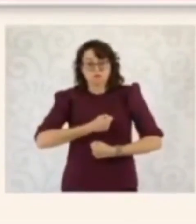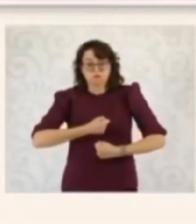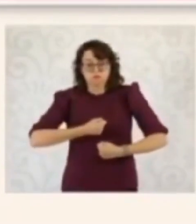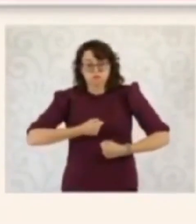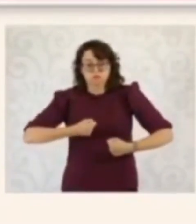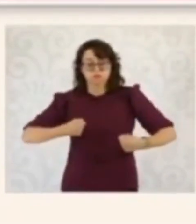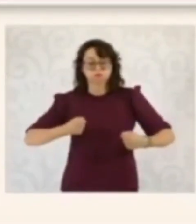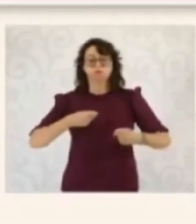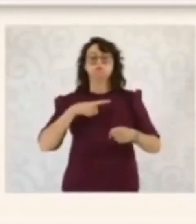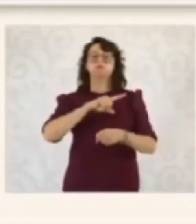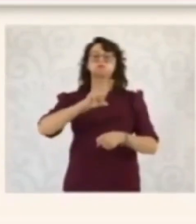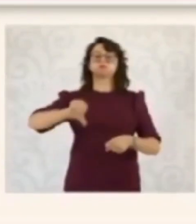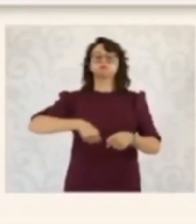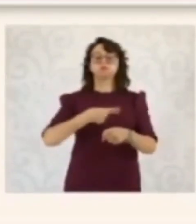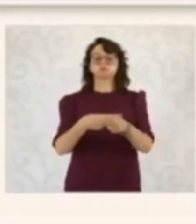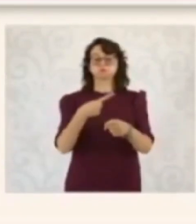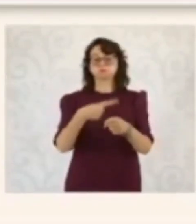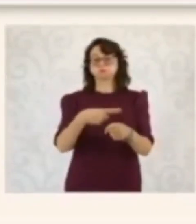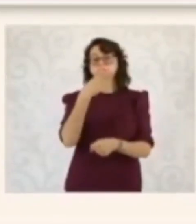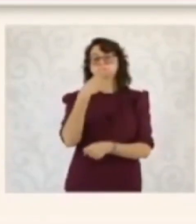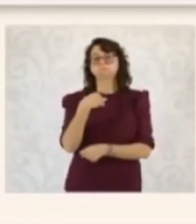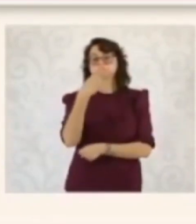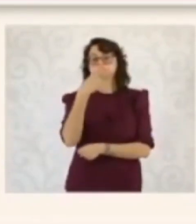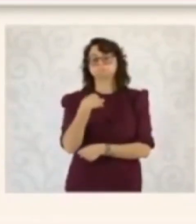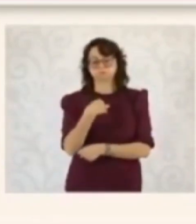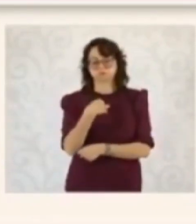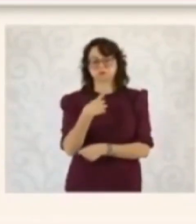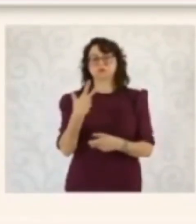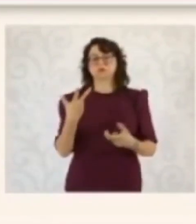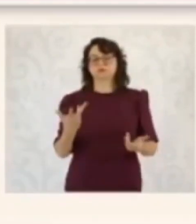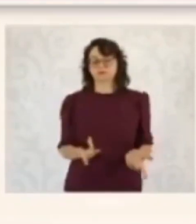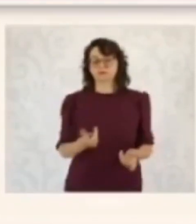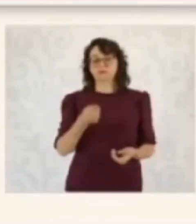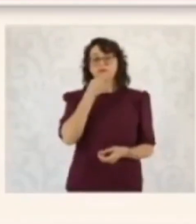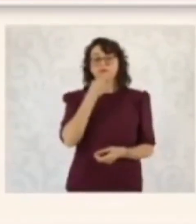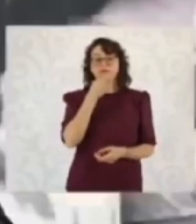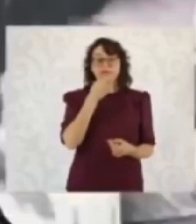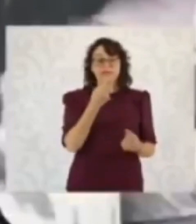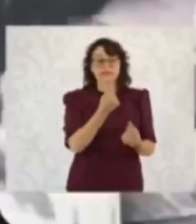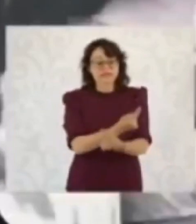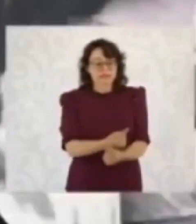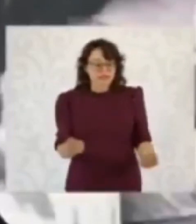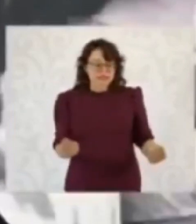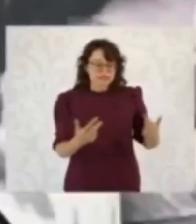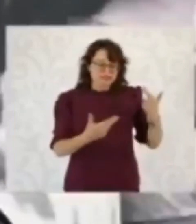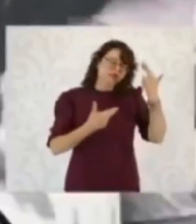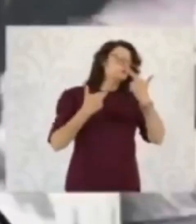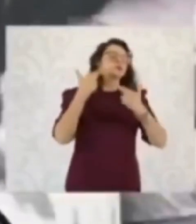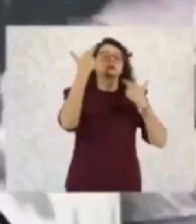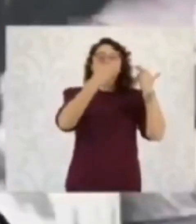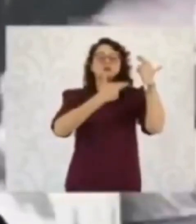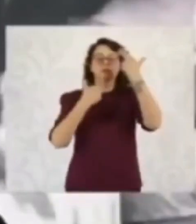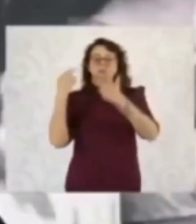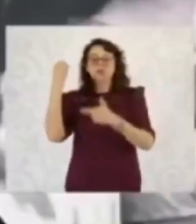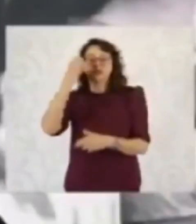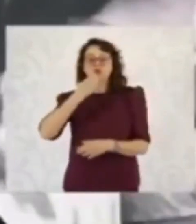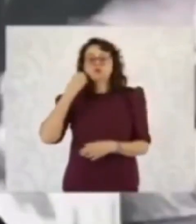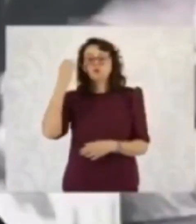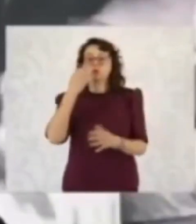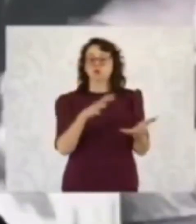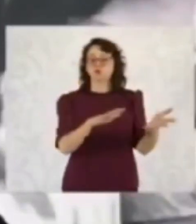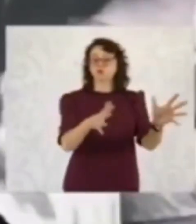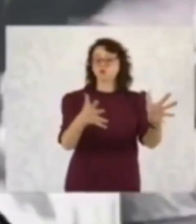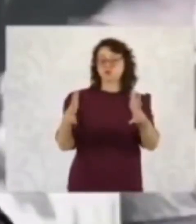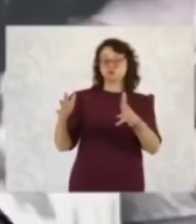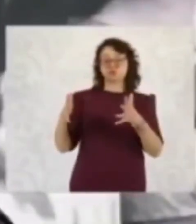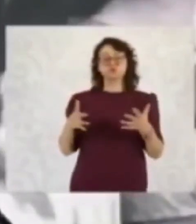obesidad y diabetes. Aproximadamente en los niños que se han revisado en las escuelas,